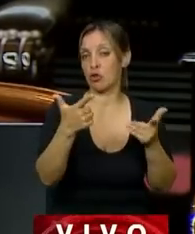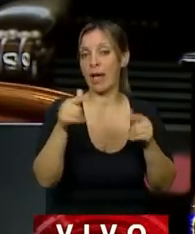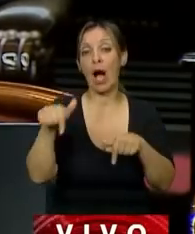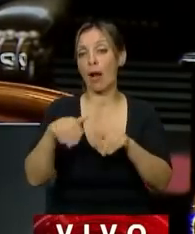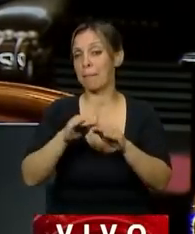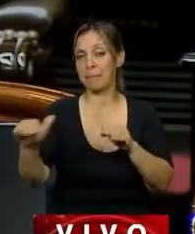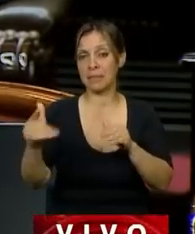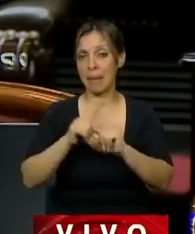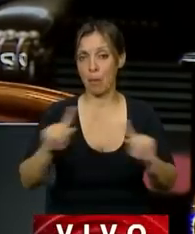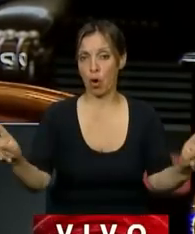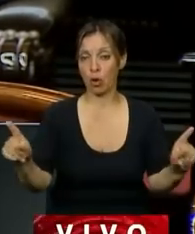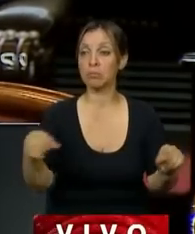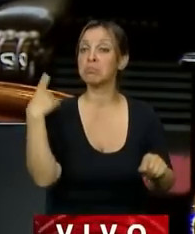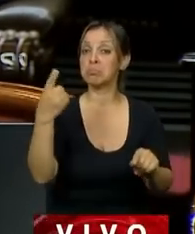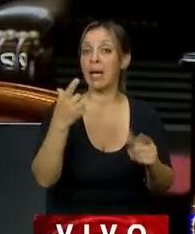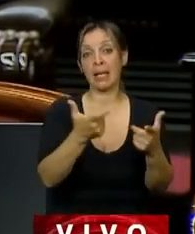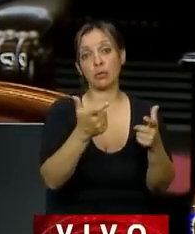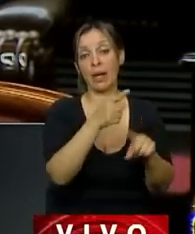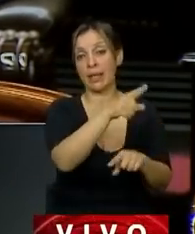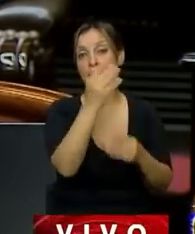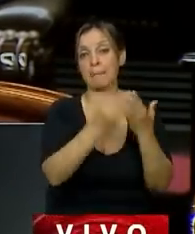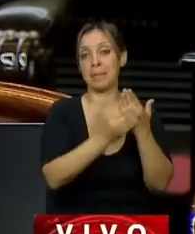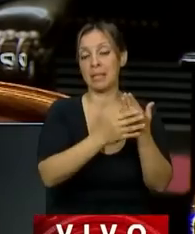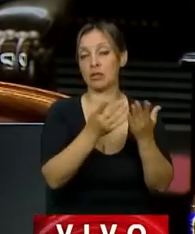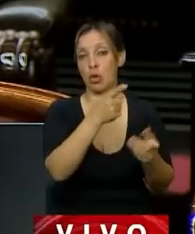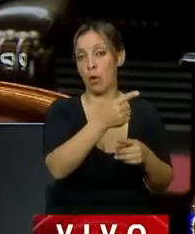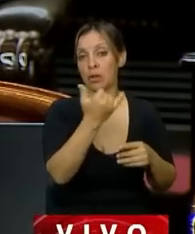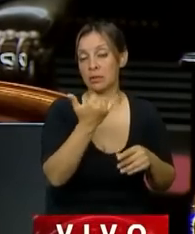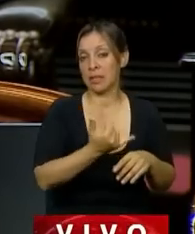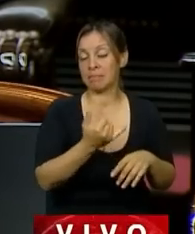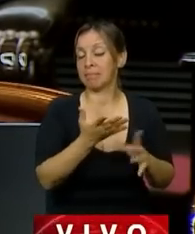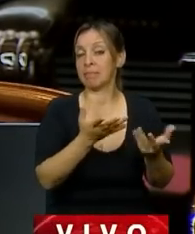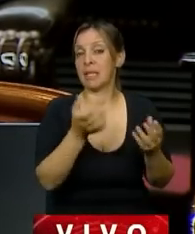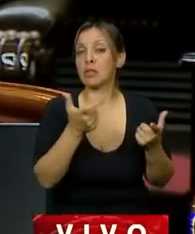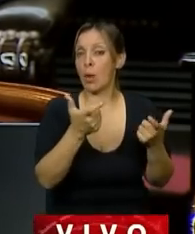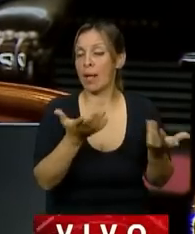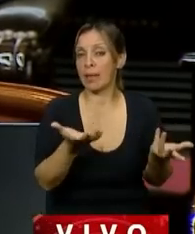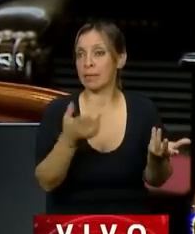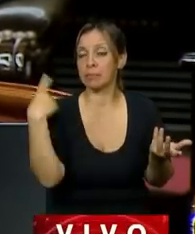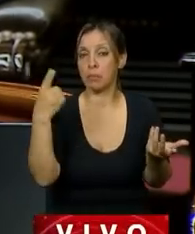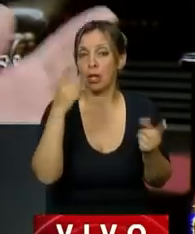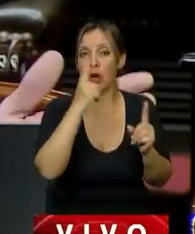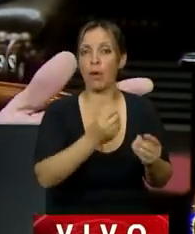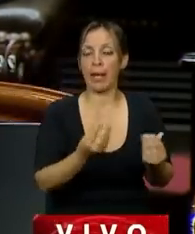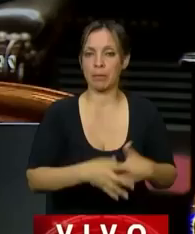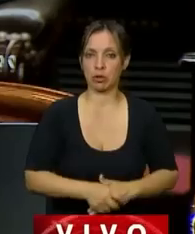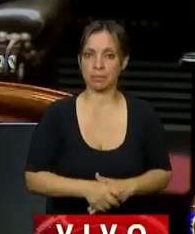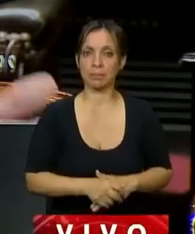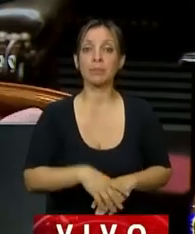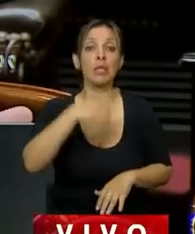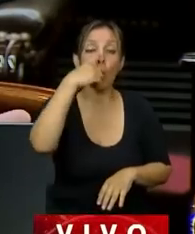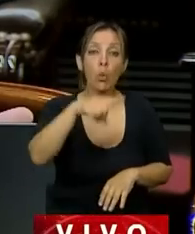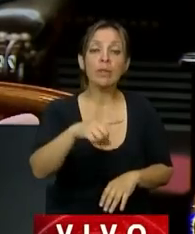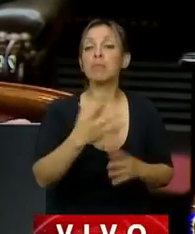Massa, que le creemos, lo felicito, ministro, donde quiera que esté, tal vez está por acá, porque le fue muy bien. Yo, para terminar, que